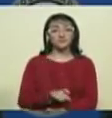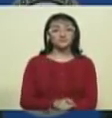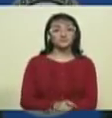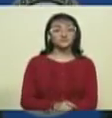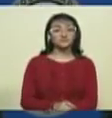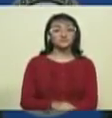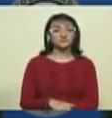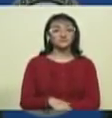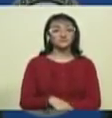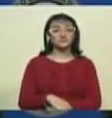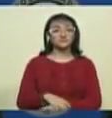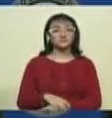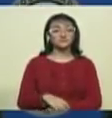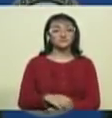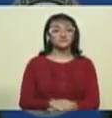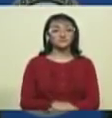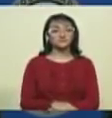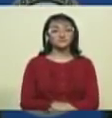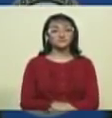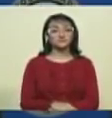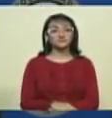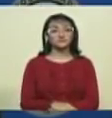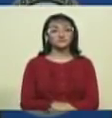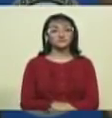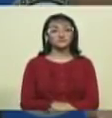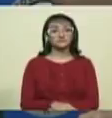BPI. ¿Qué es BPI?